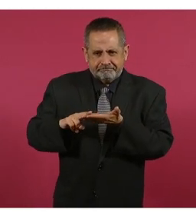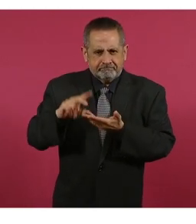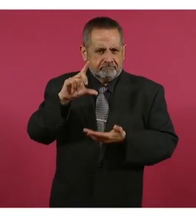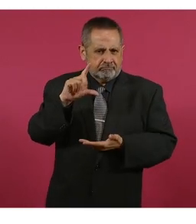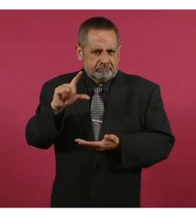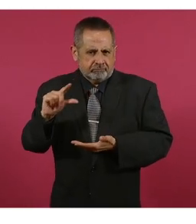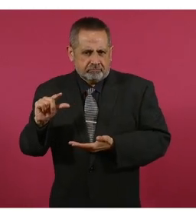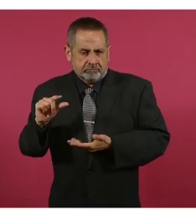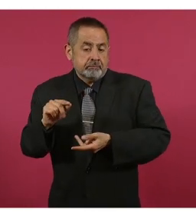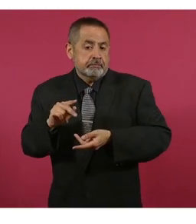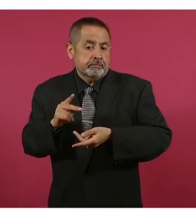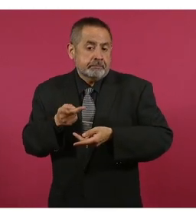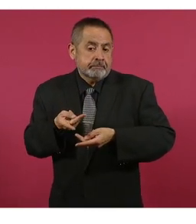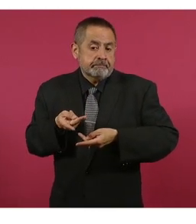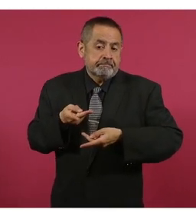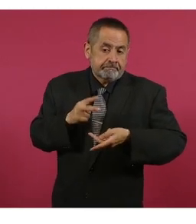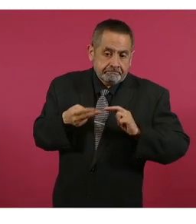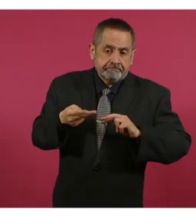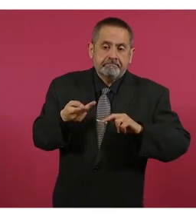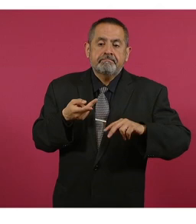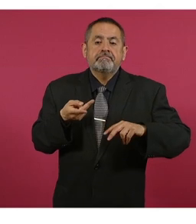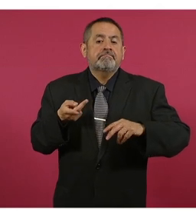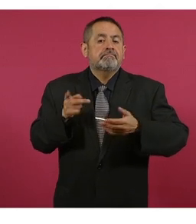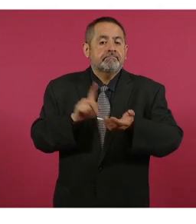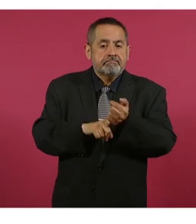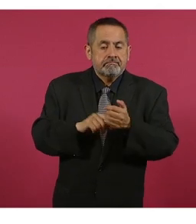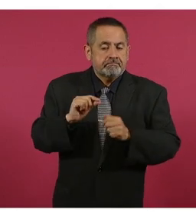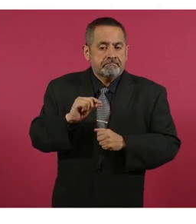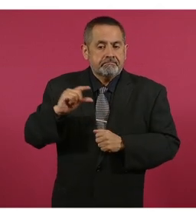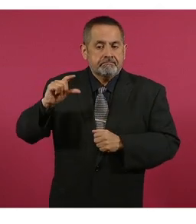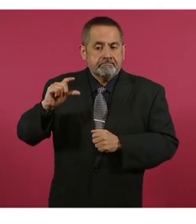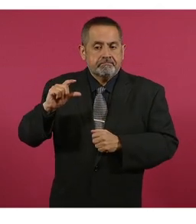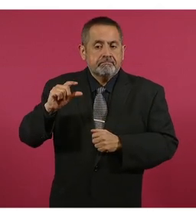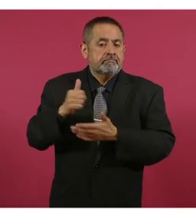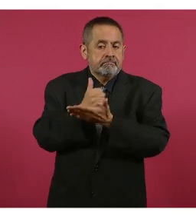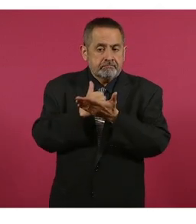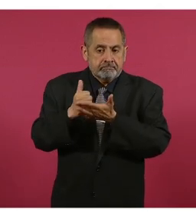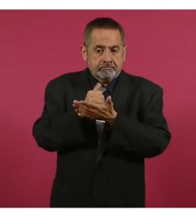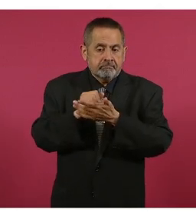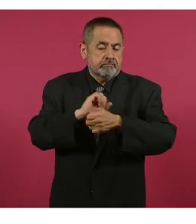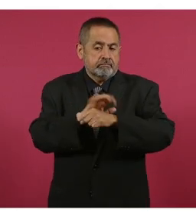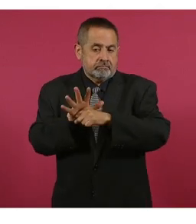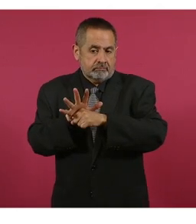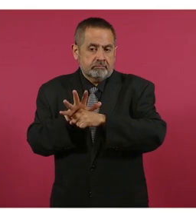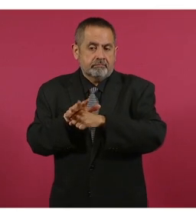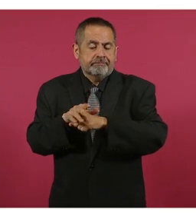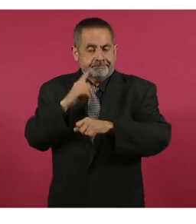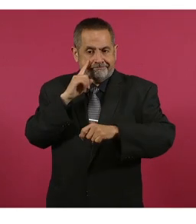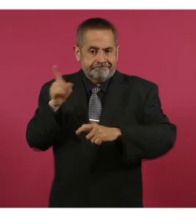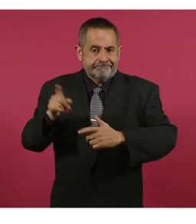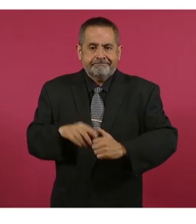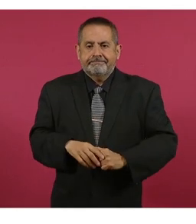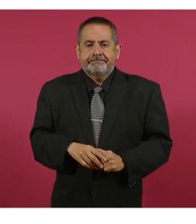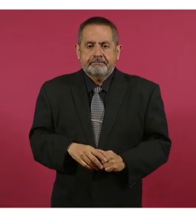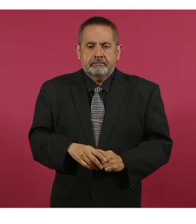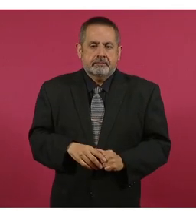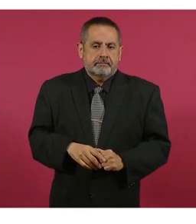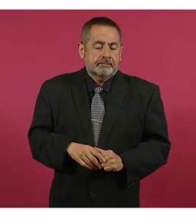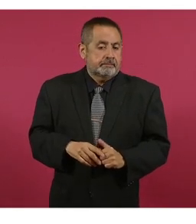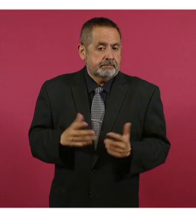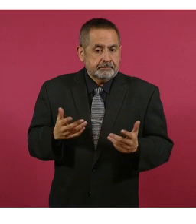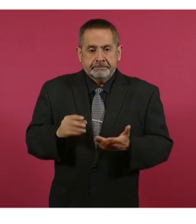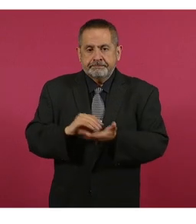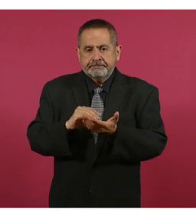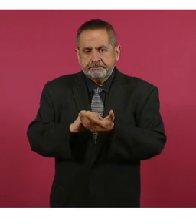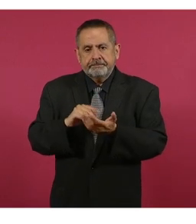está incrementando la proporción que se explica por COVID-19. La siguiente. Y esto es lo que ha también